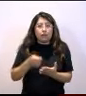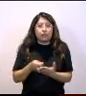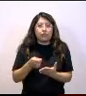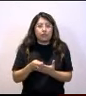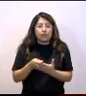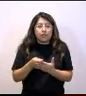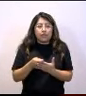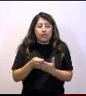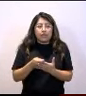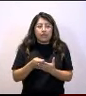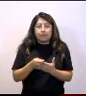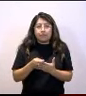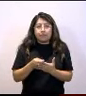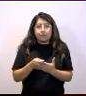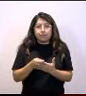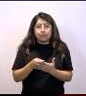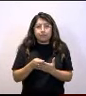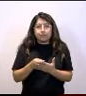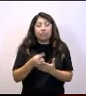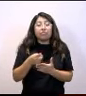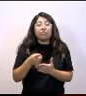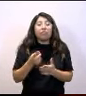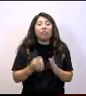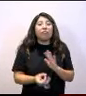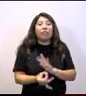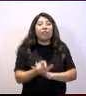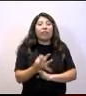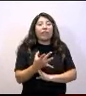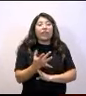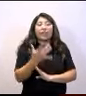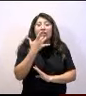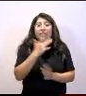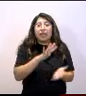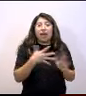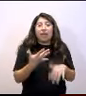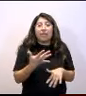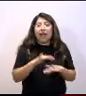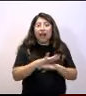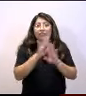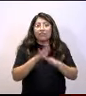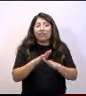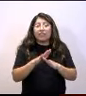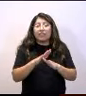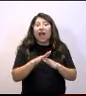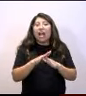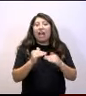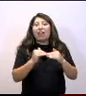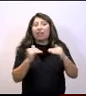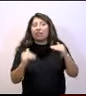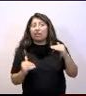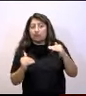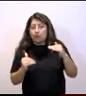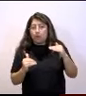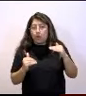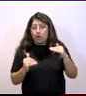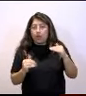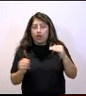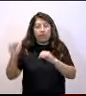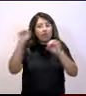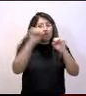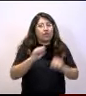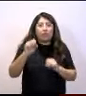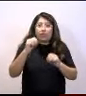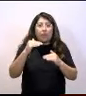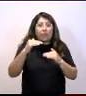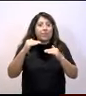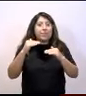la deflactación generará, cuando se aplique, más desigualdad y más desprotección precisamente a la mayoría